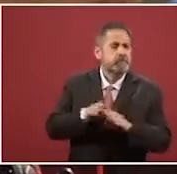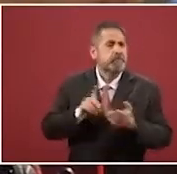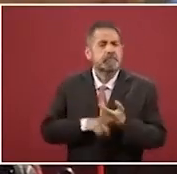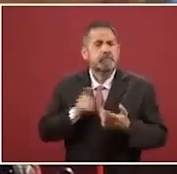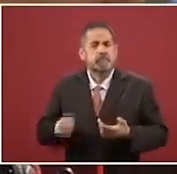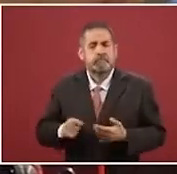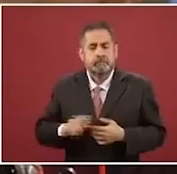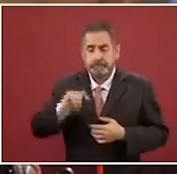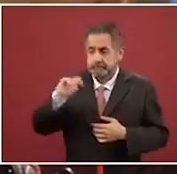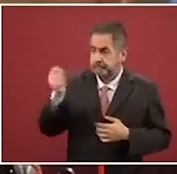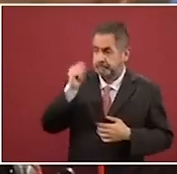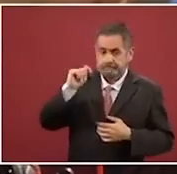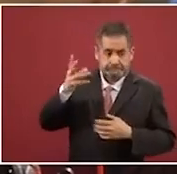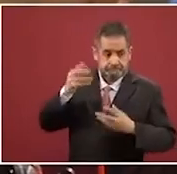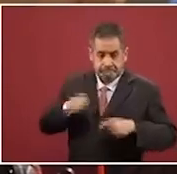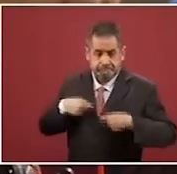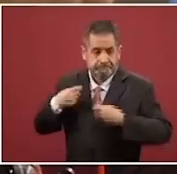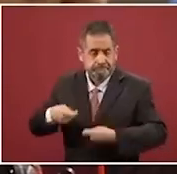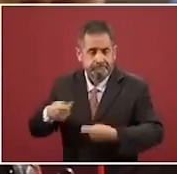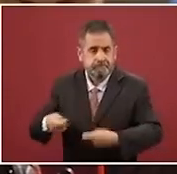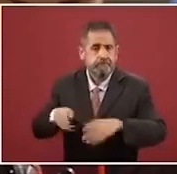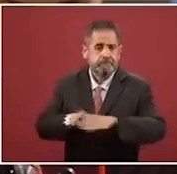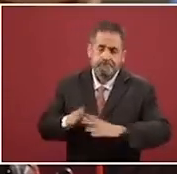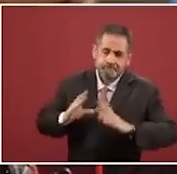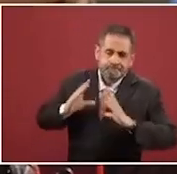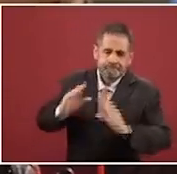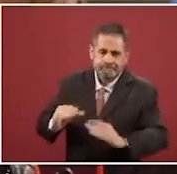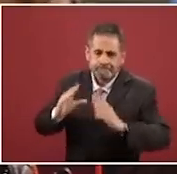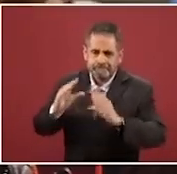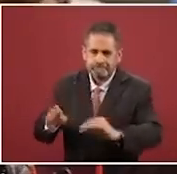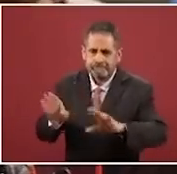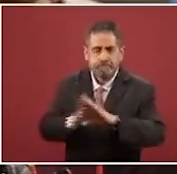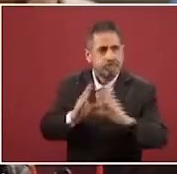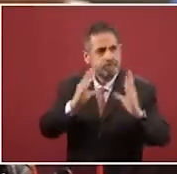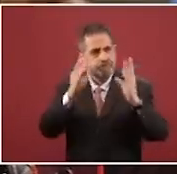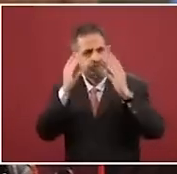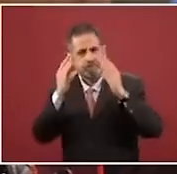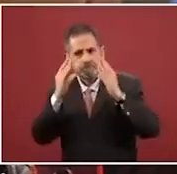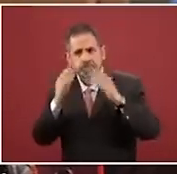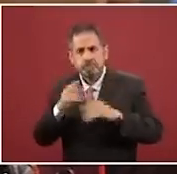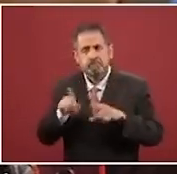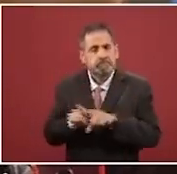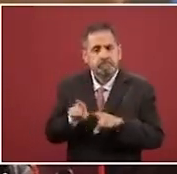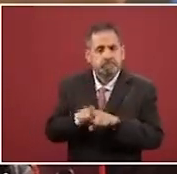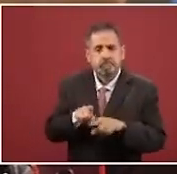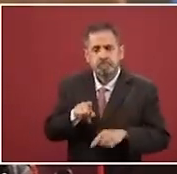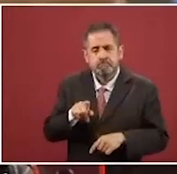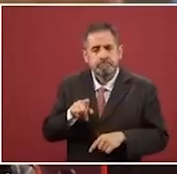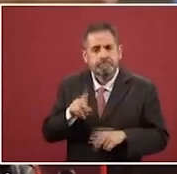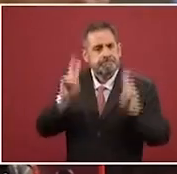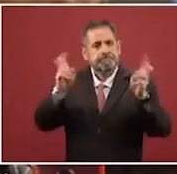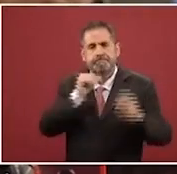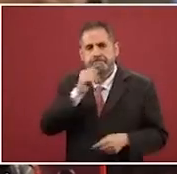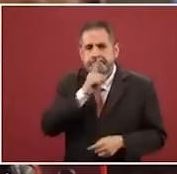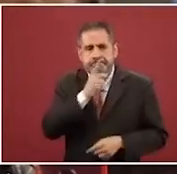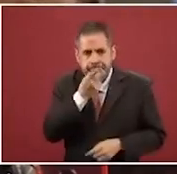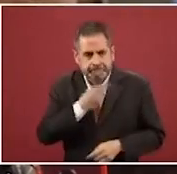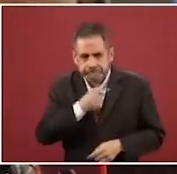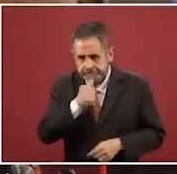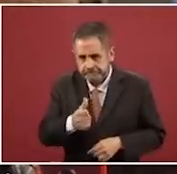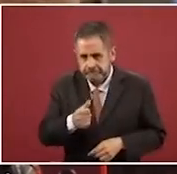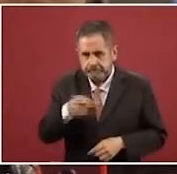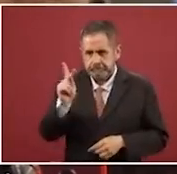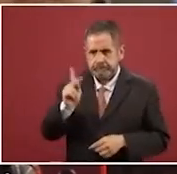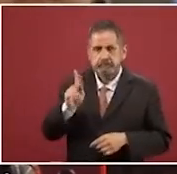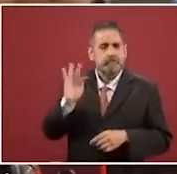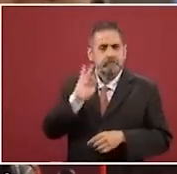de tecnología, pero también la capacitación, negociar. Creo que no se tocó ese tema en este caso, pero bueno, se puede hacer